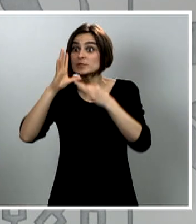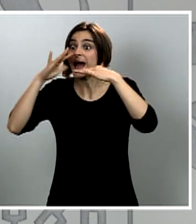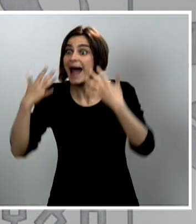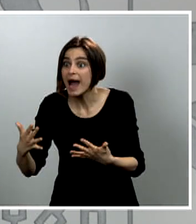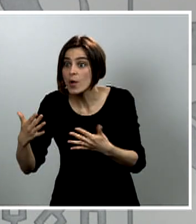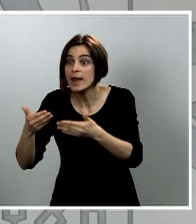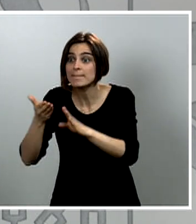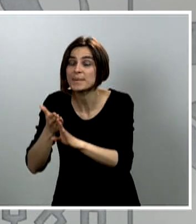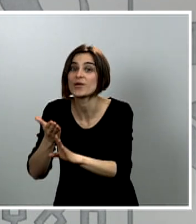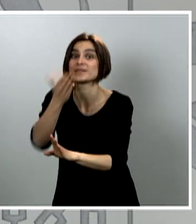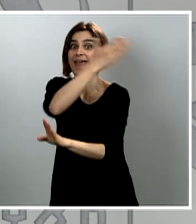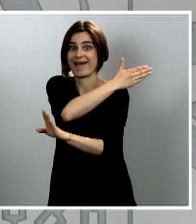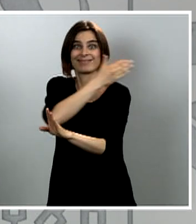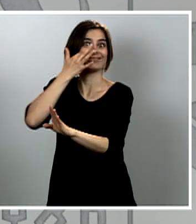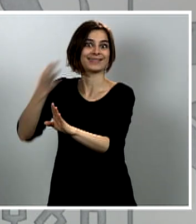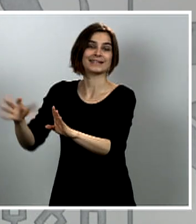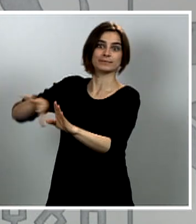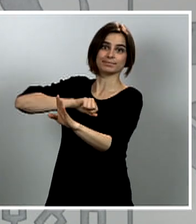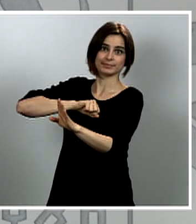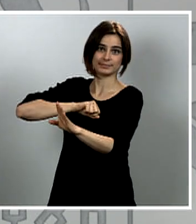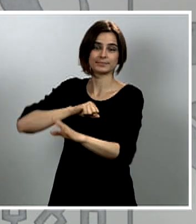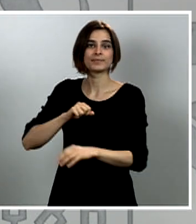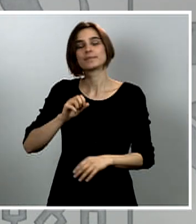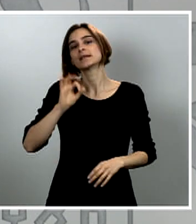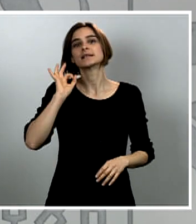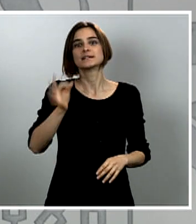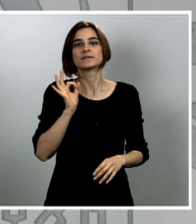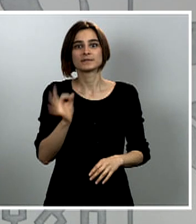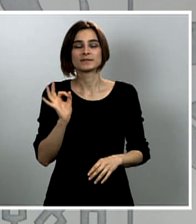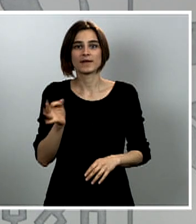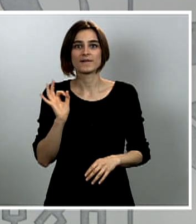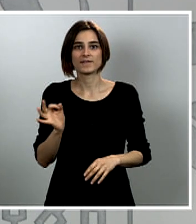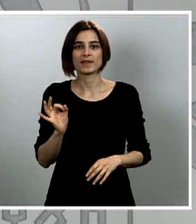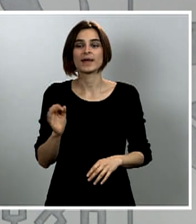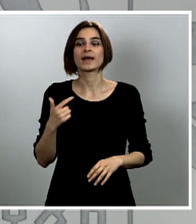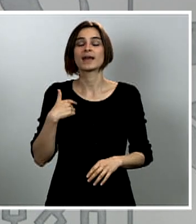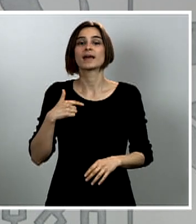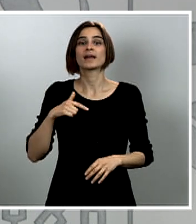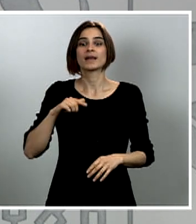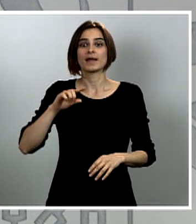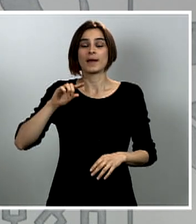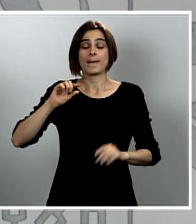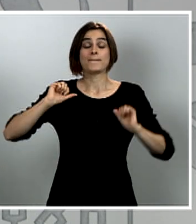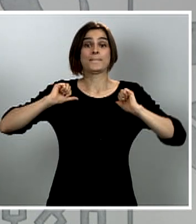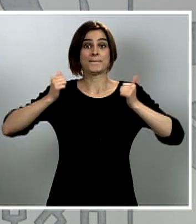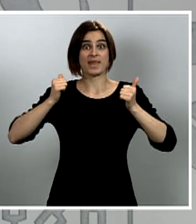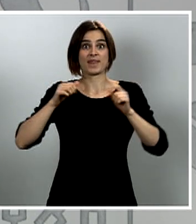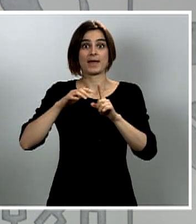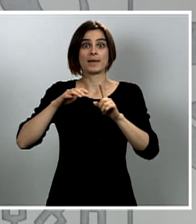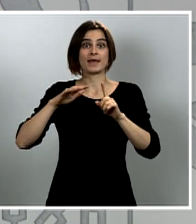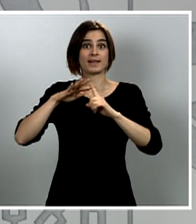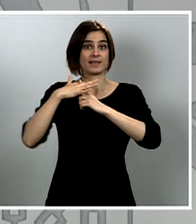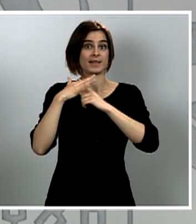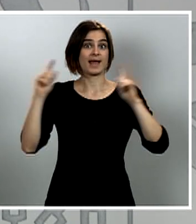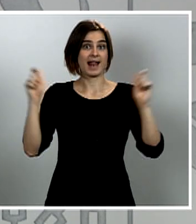ahora. Sí que es cierto que una vez que se hace la primera fase del periodo de alarma, del decreto de alarma, y la